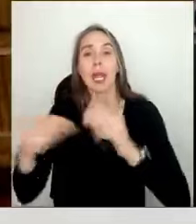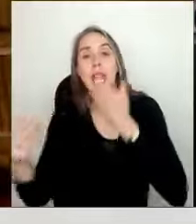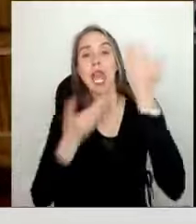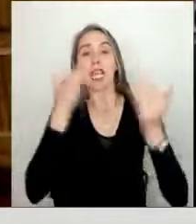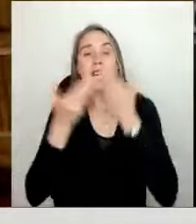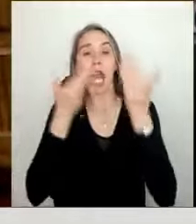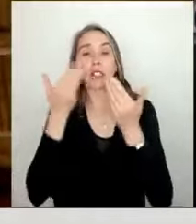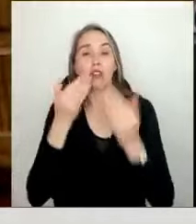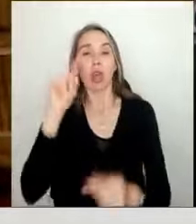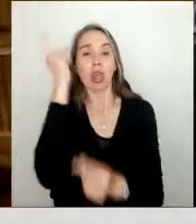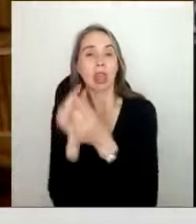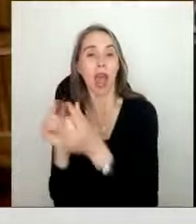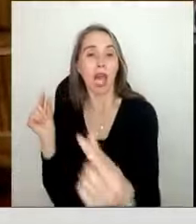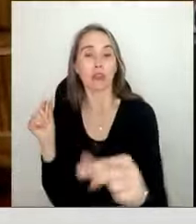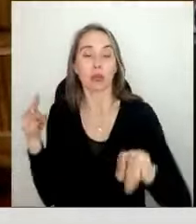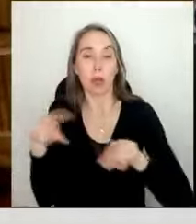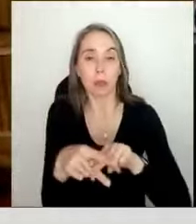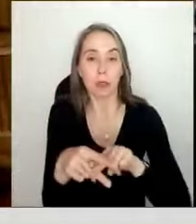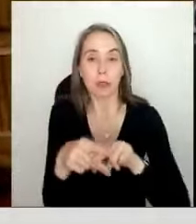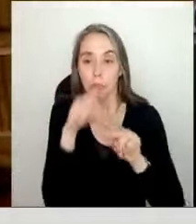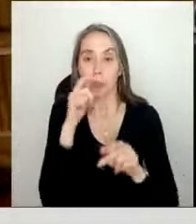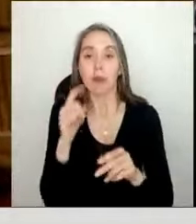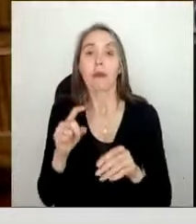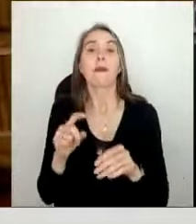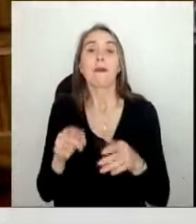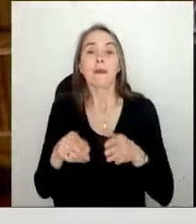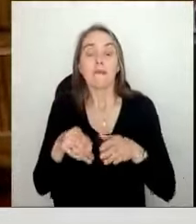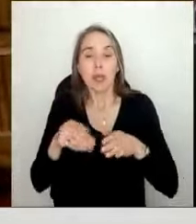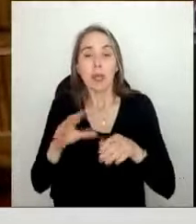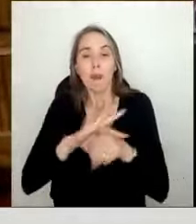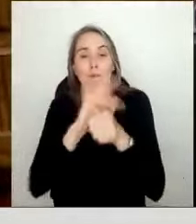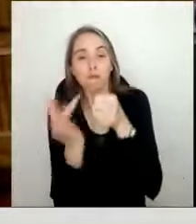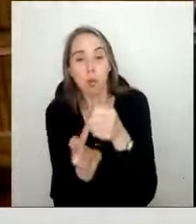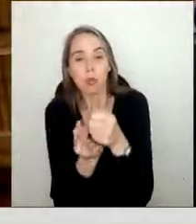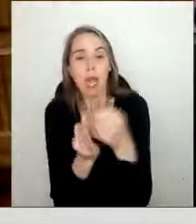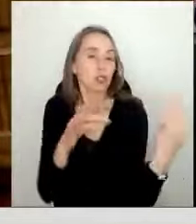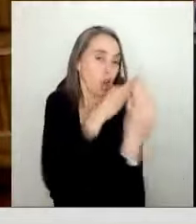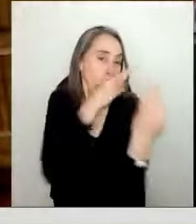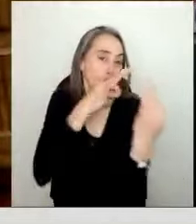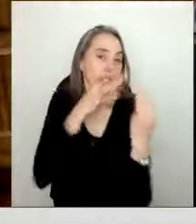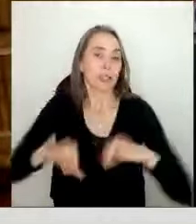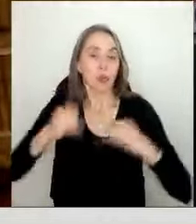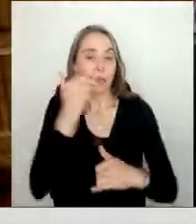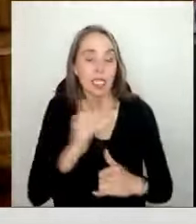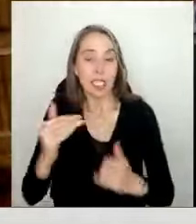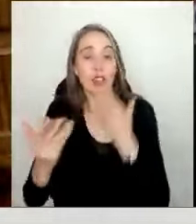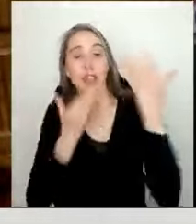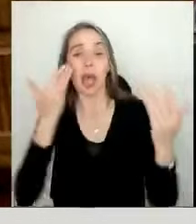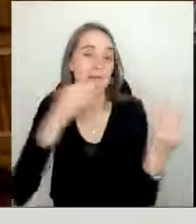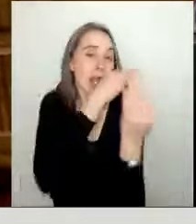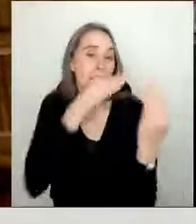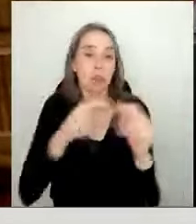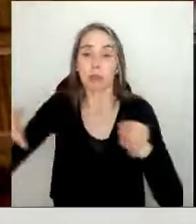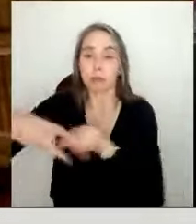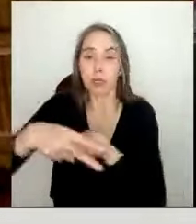Nacional que ofreció la fundación de orquestas juveniles e infantiles hasta su desarrollo con la